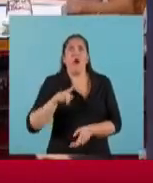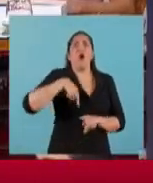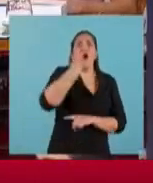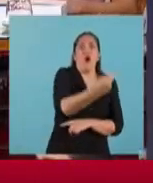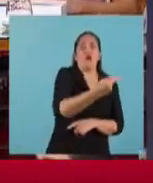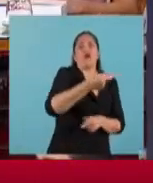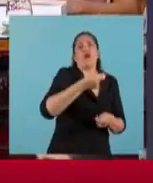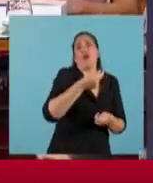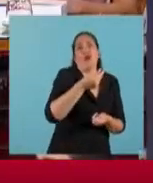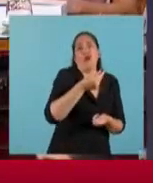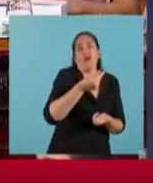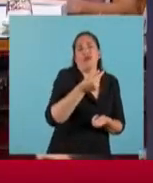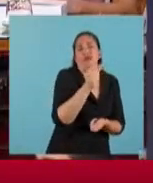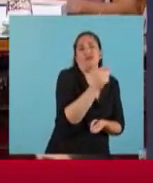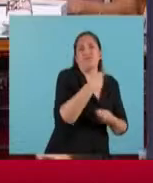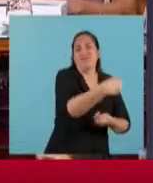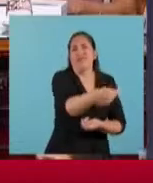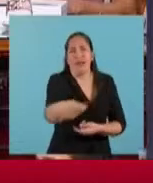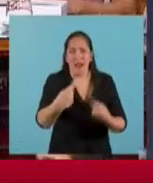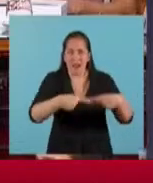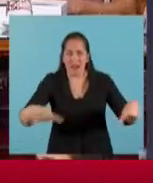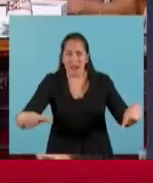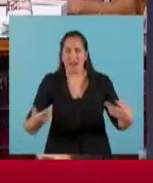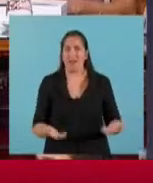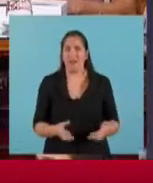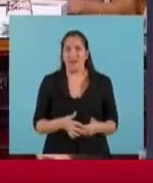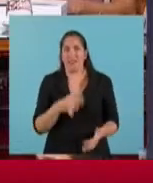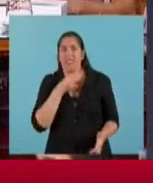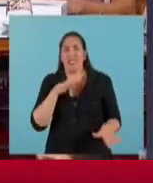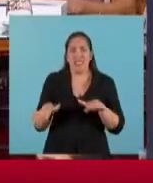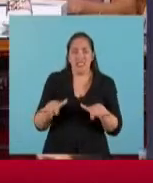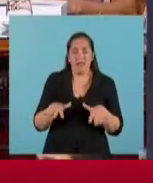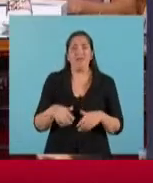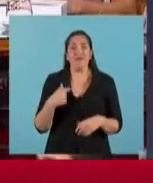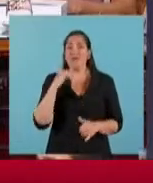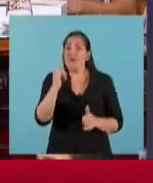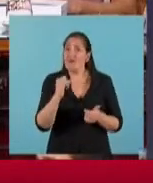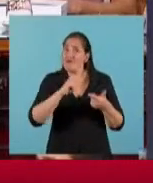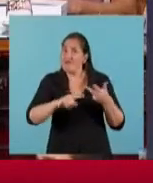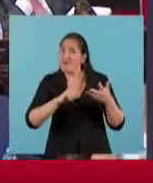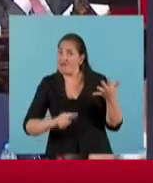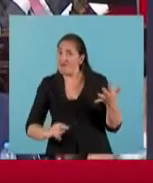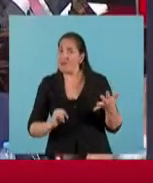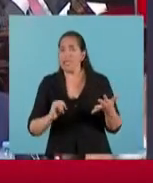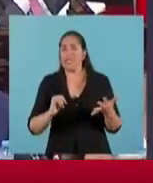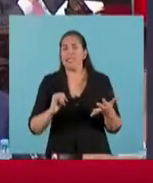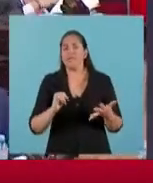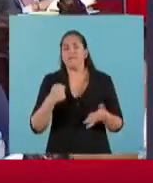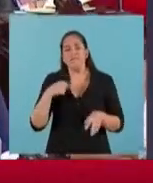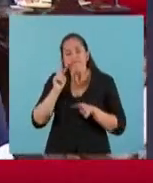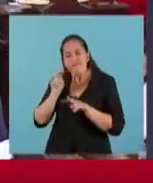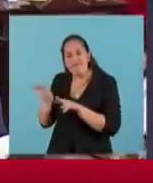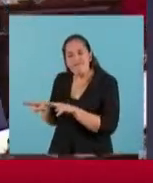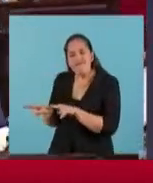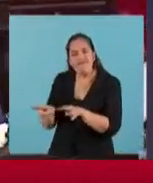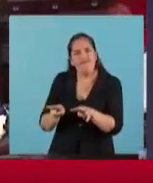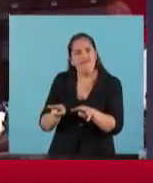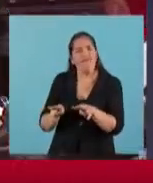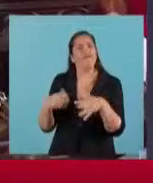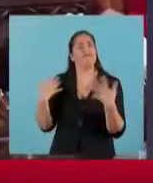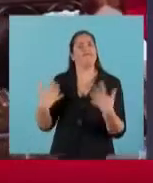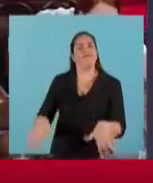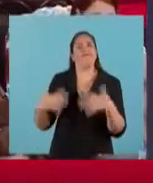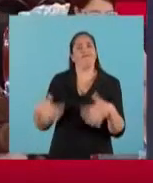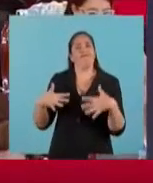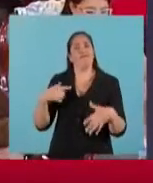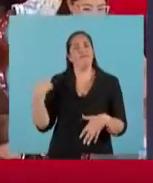el oficialismo después de las elecciones del año pasado va a haber una movilización a partir de las 10 de la mañana